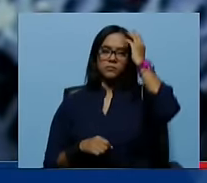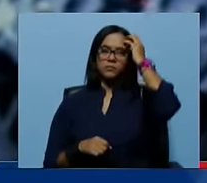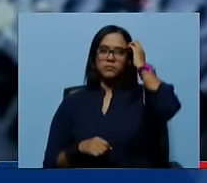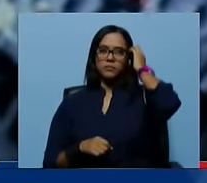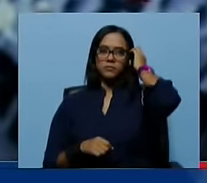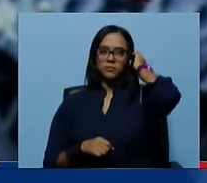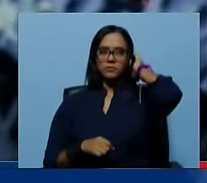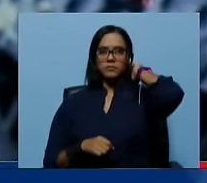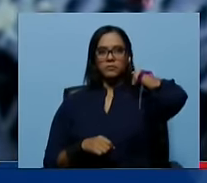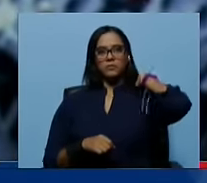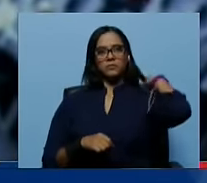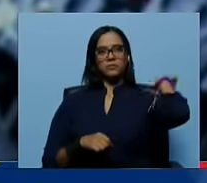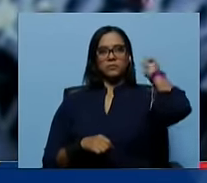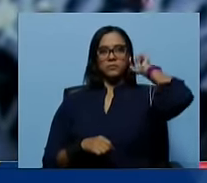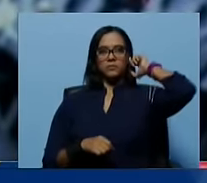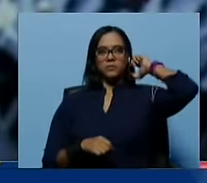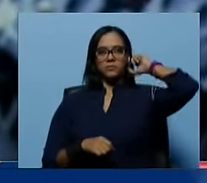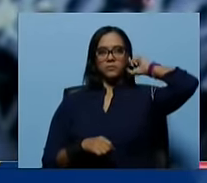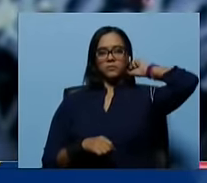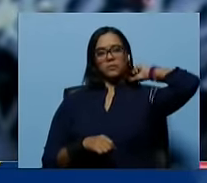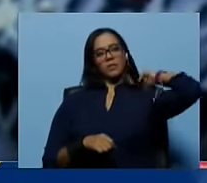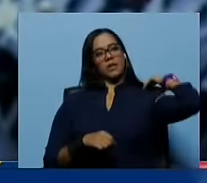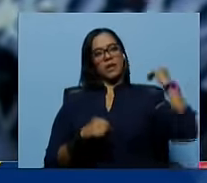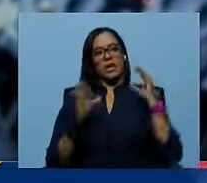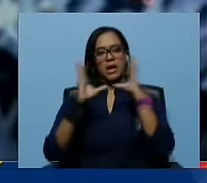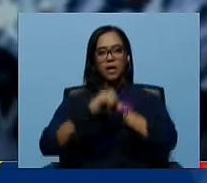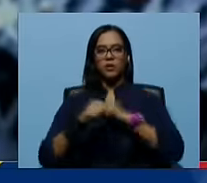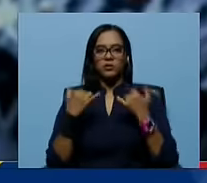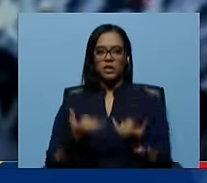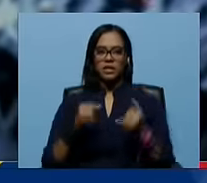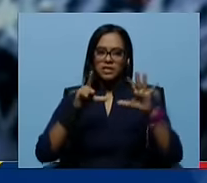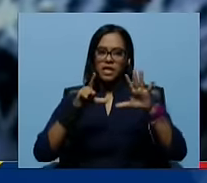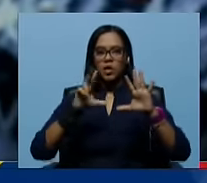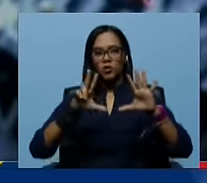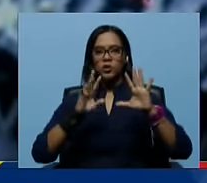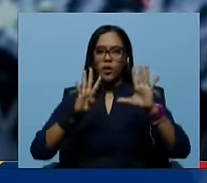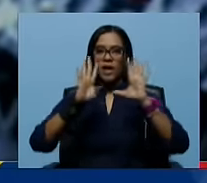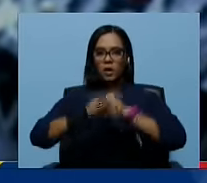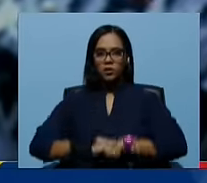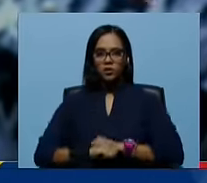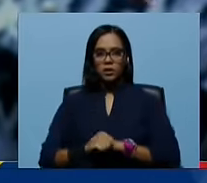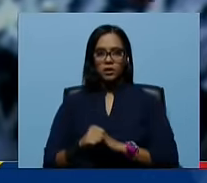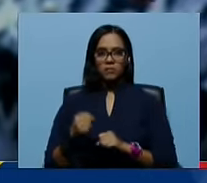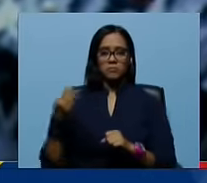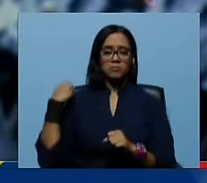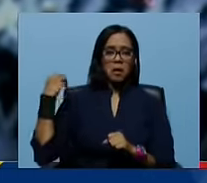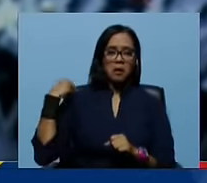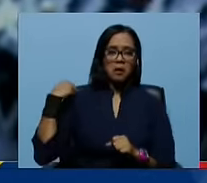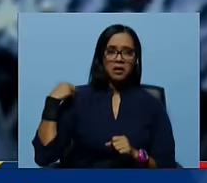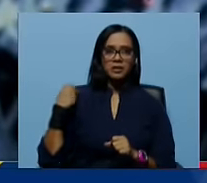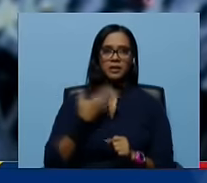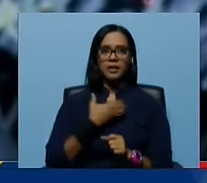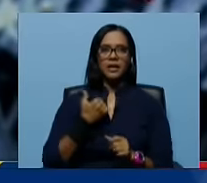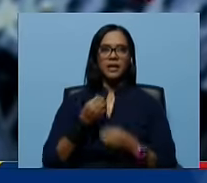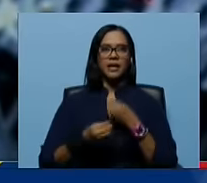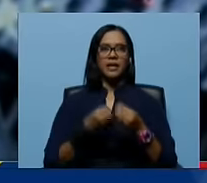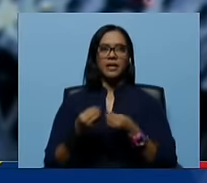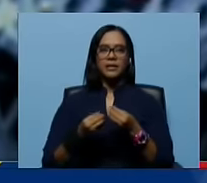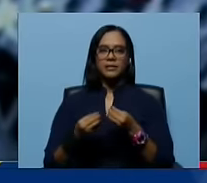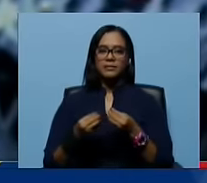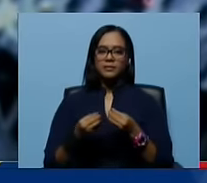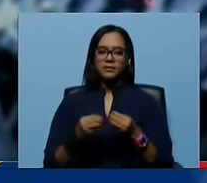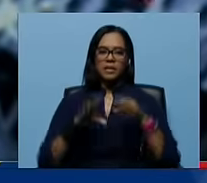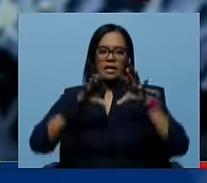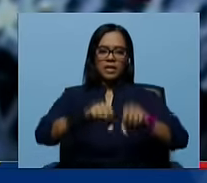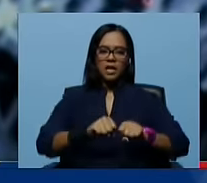En la noche ya, 7, 8, 9 de la noche. Por un lado me informaron que estaban pretendiendo asaltar centros